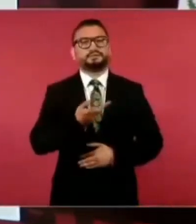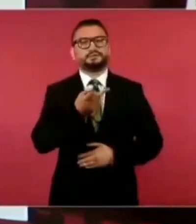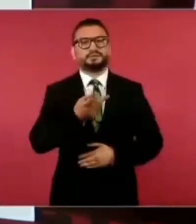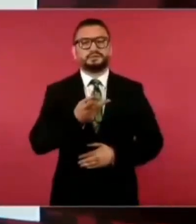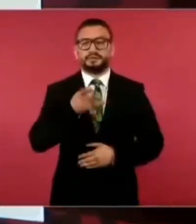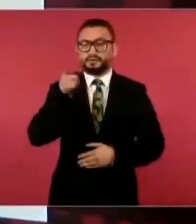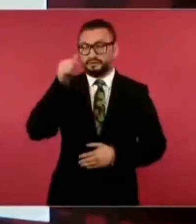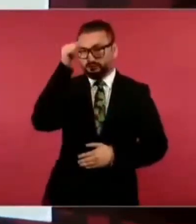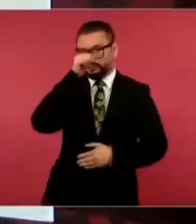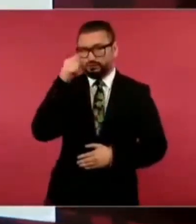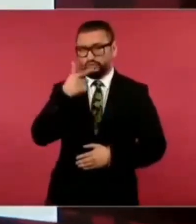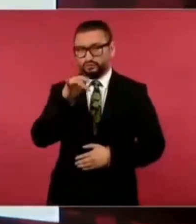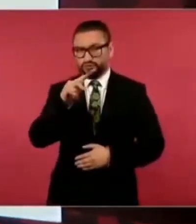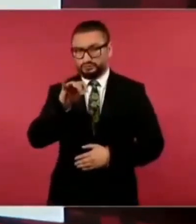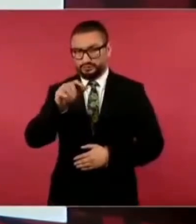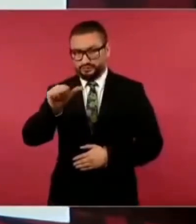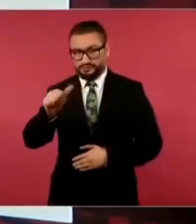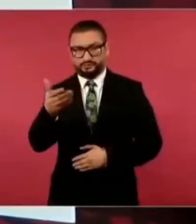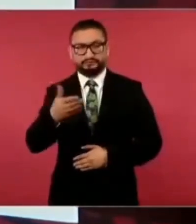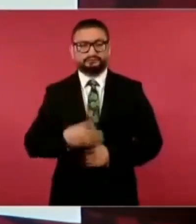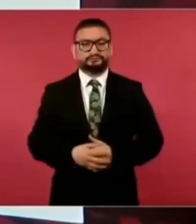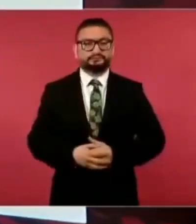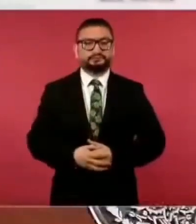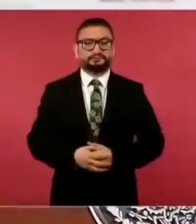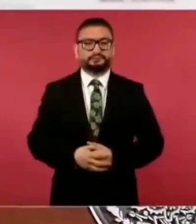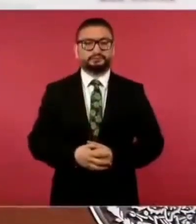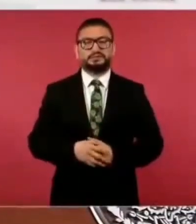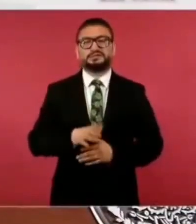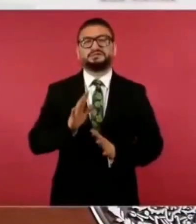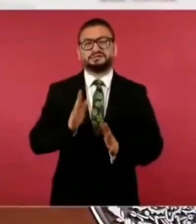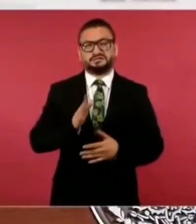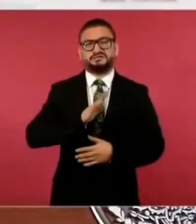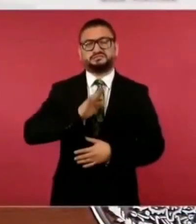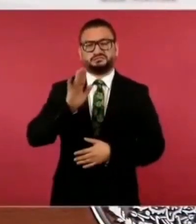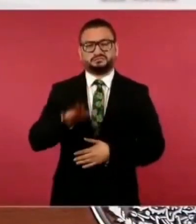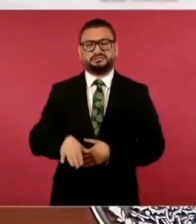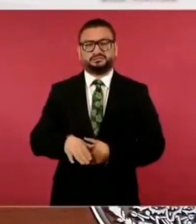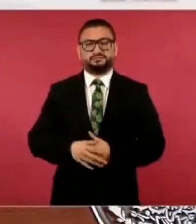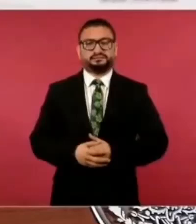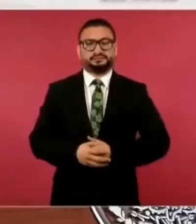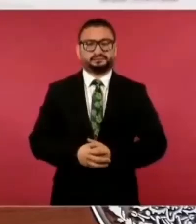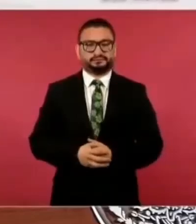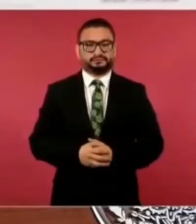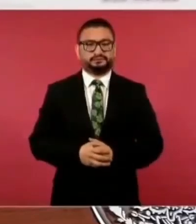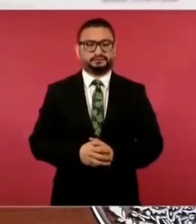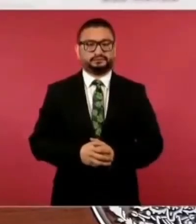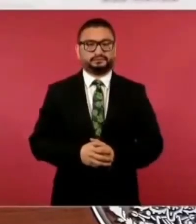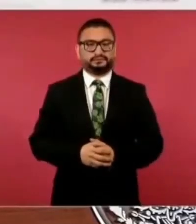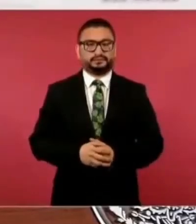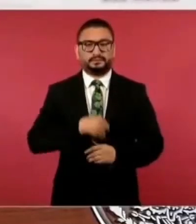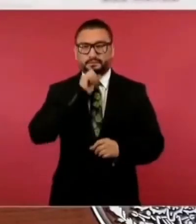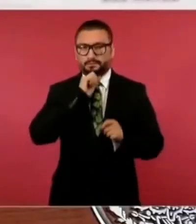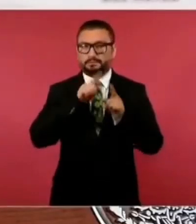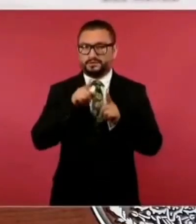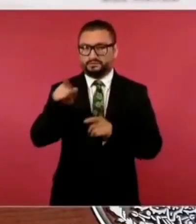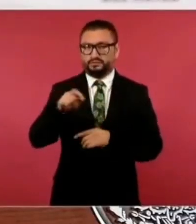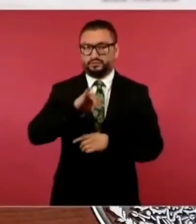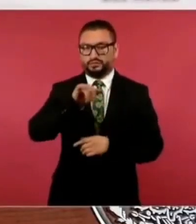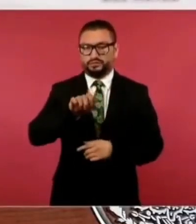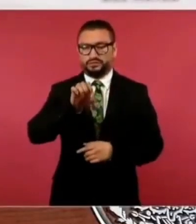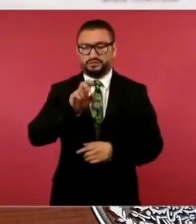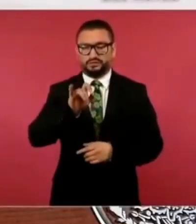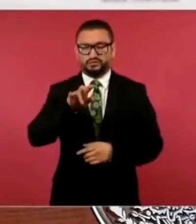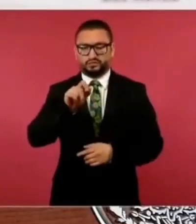padre Goitia, que ya falleció, el mismo Jesús Maldonado,